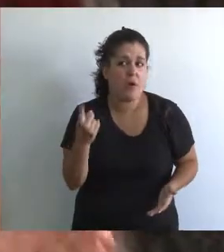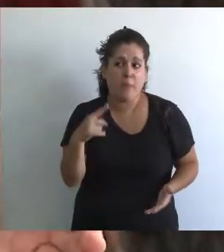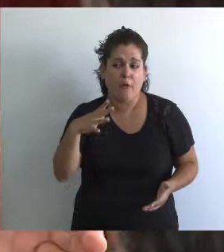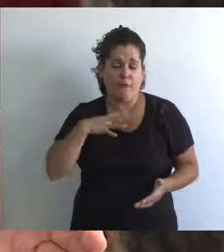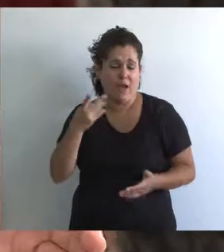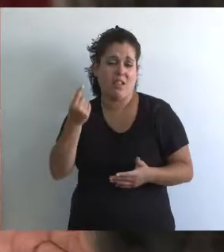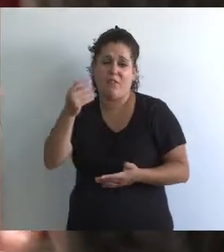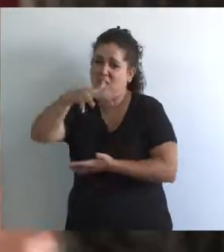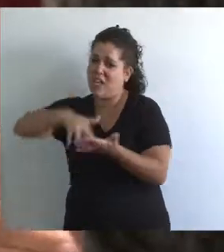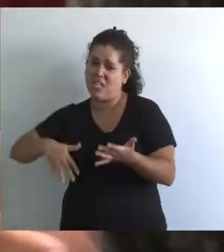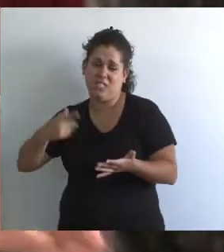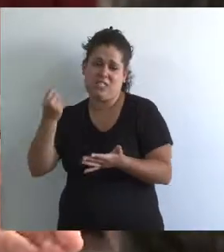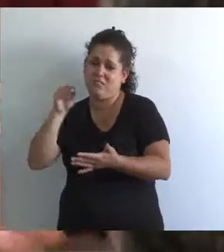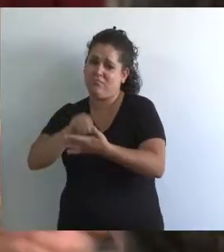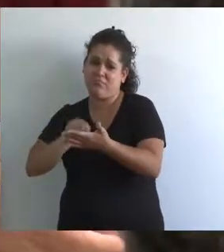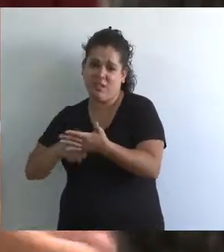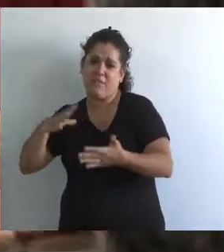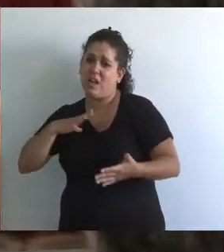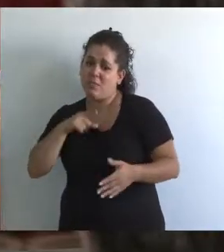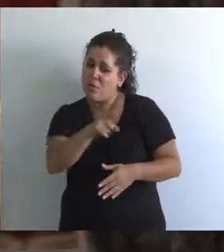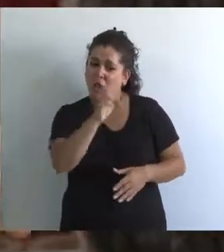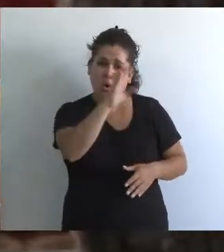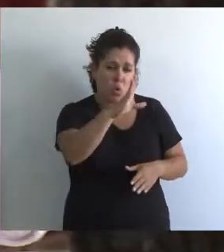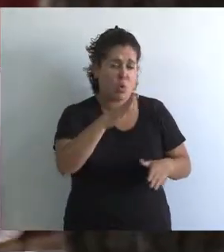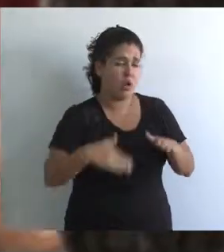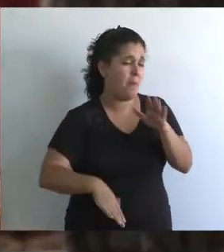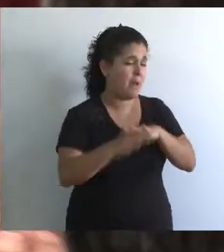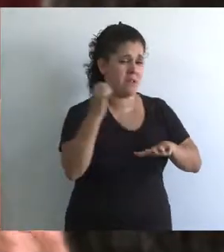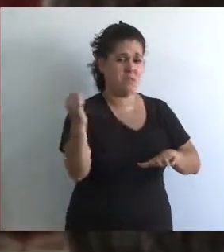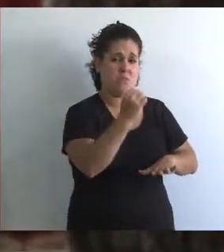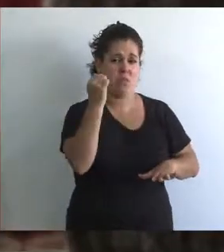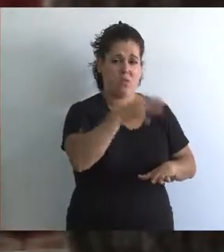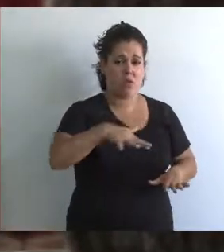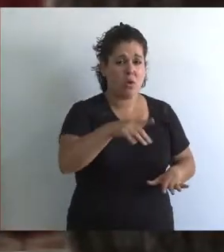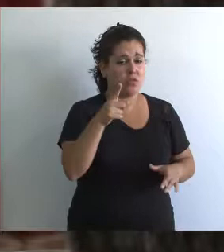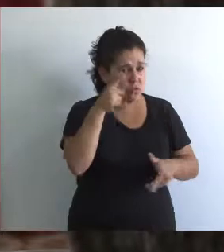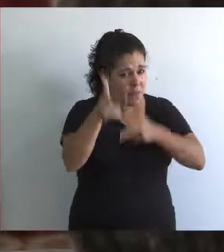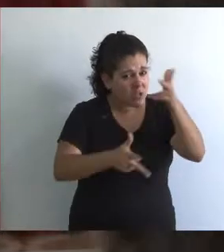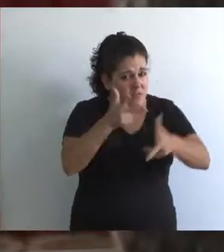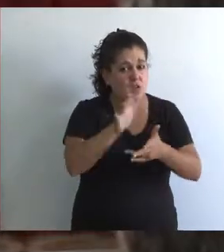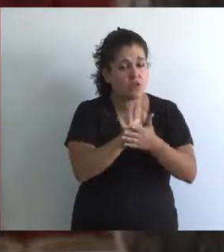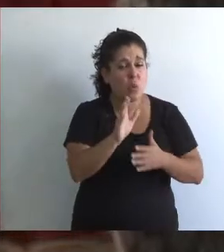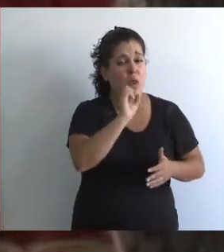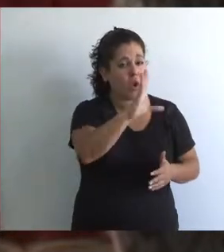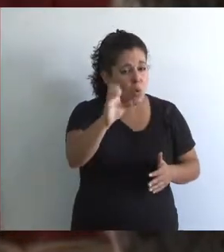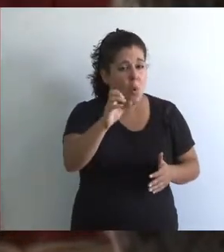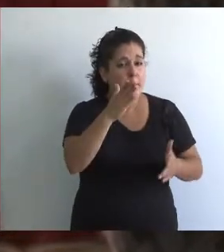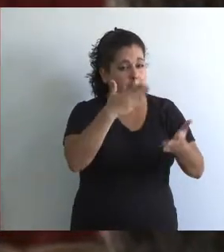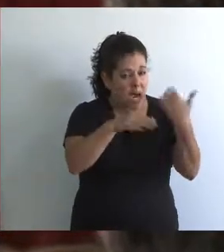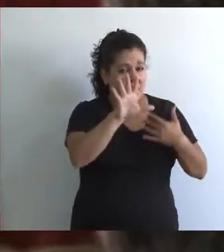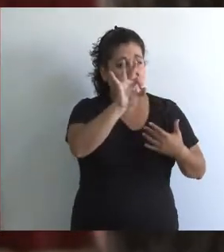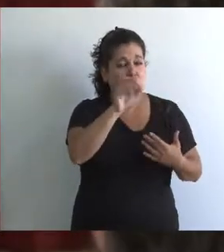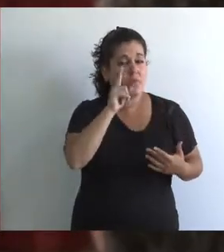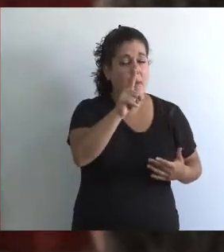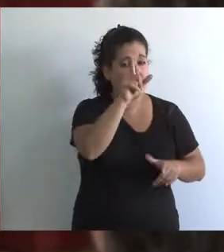un financiamiento para los clubes de barrio, que es la base social más importante? Estamos hablando de clubes que tienen entre 50 socios, a